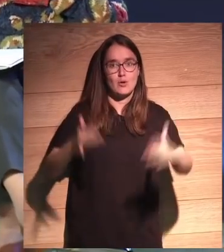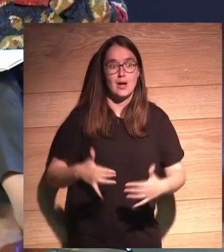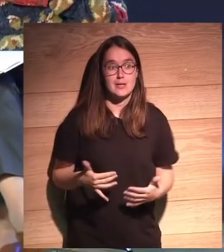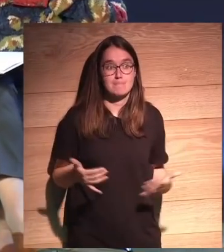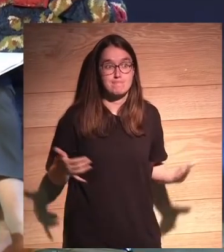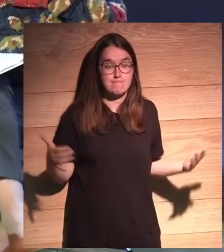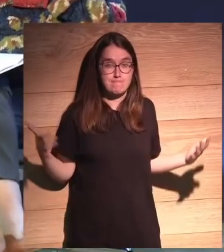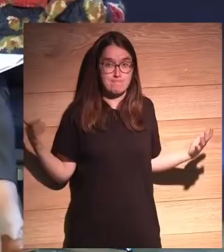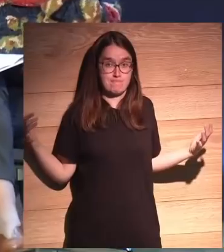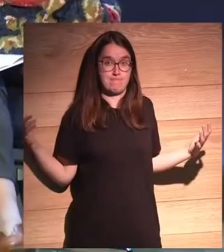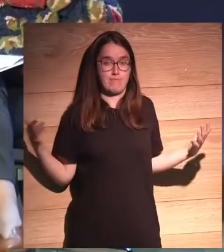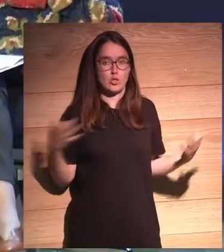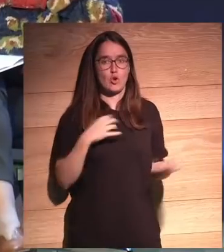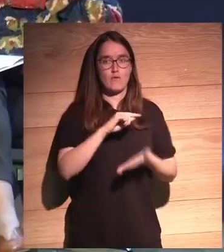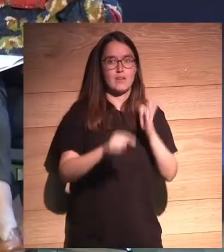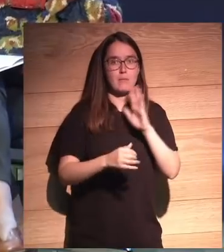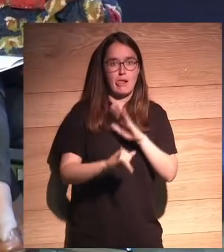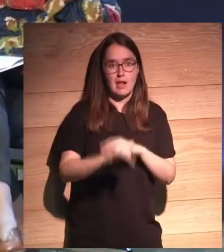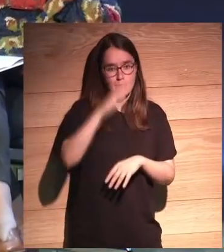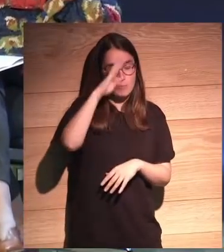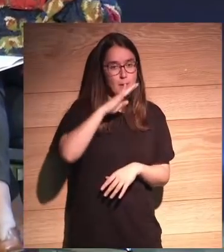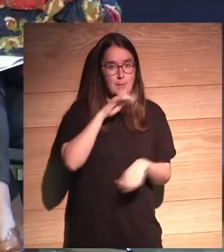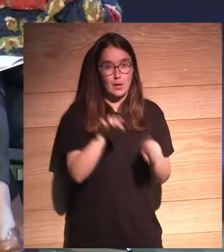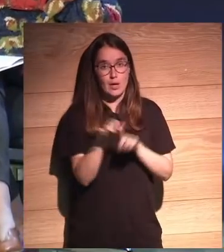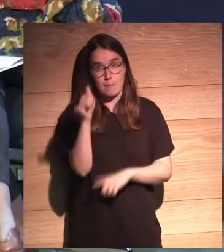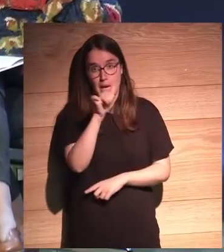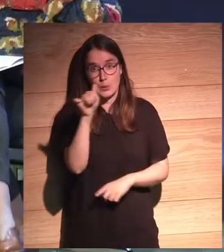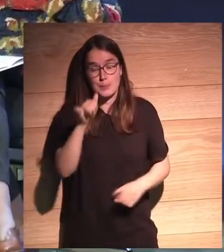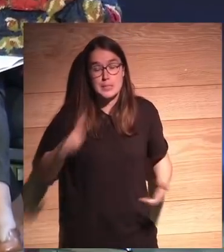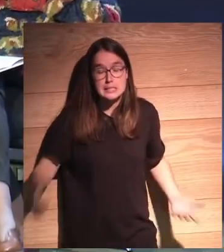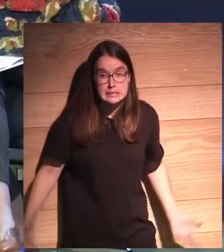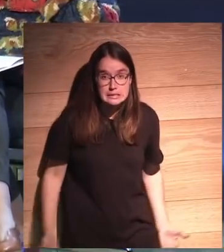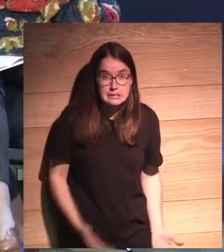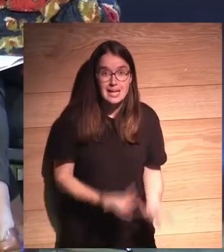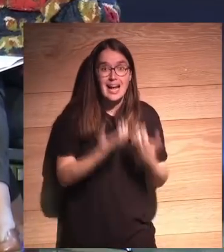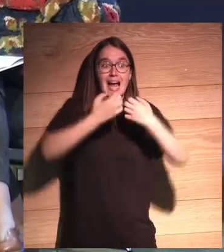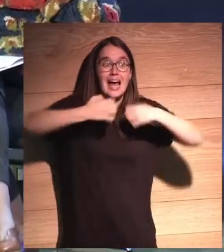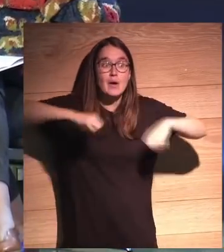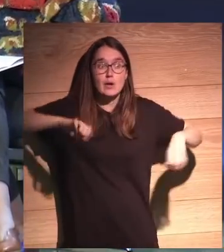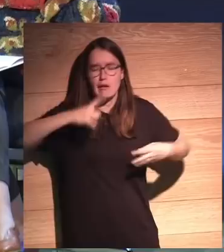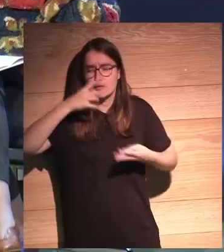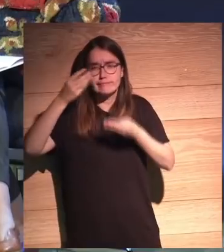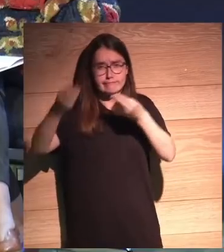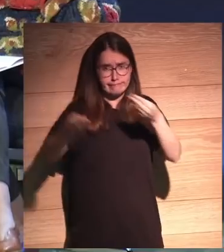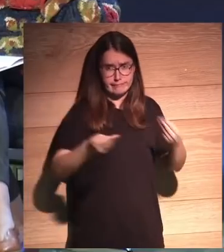firmadas, o están firmadas o por el padre o por el hermano, pues aunque, bueno,